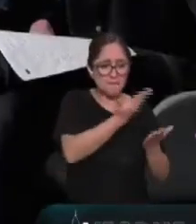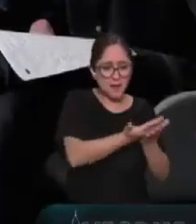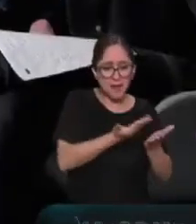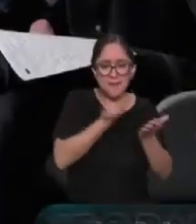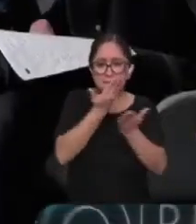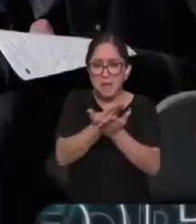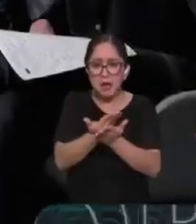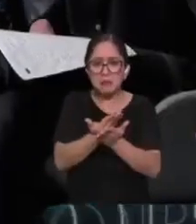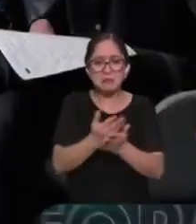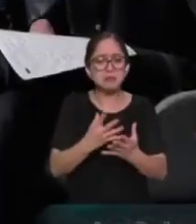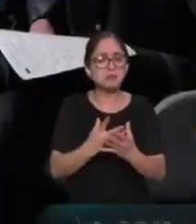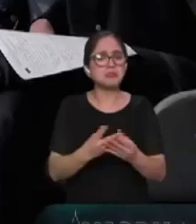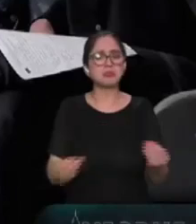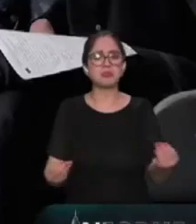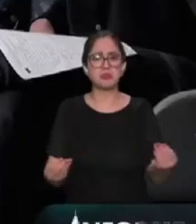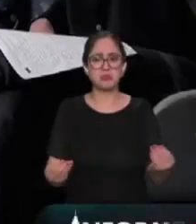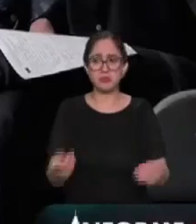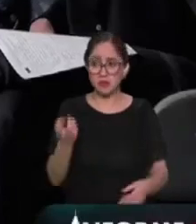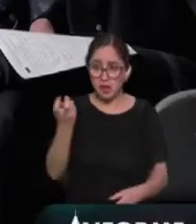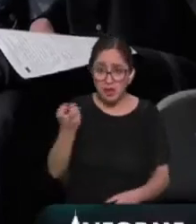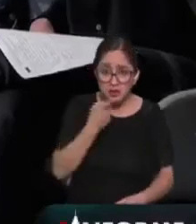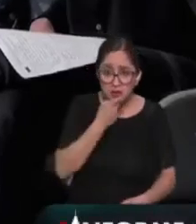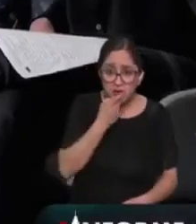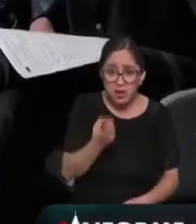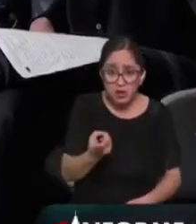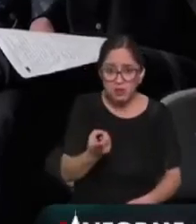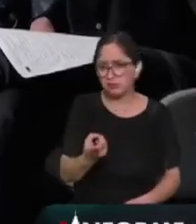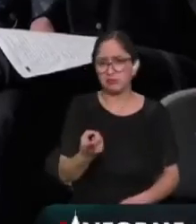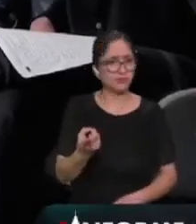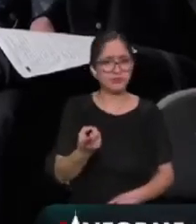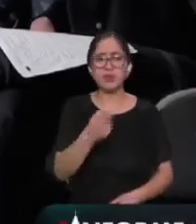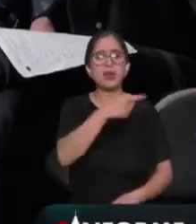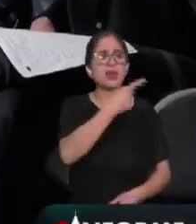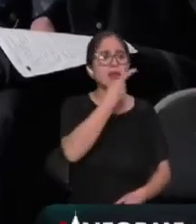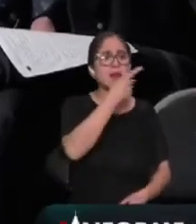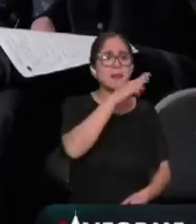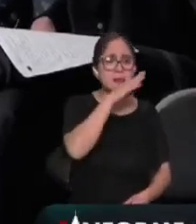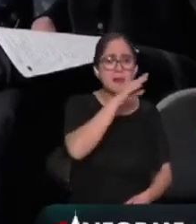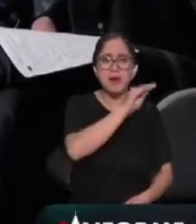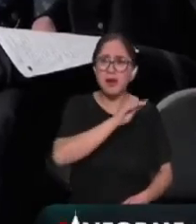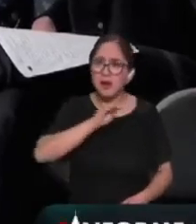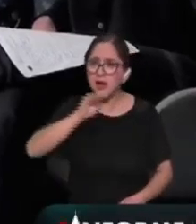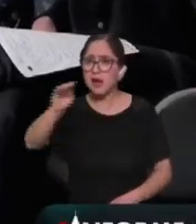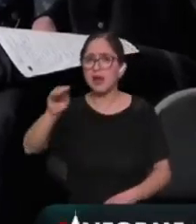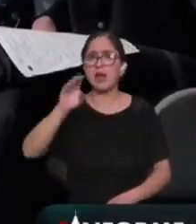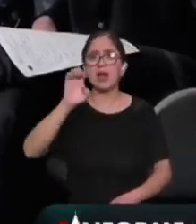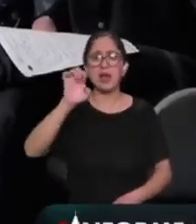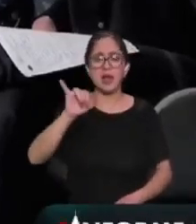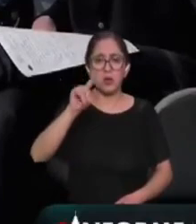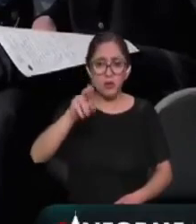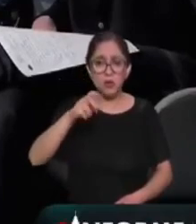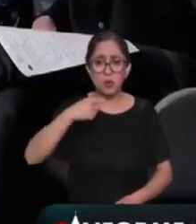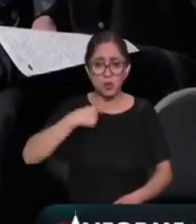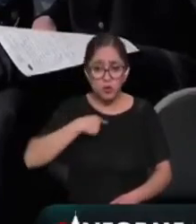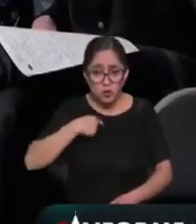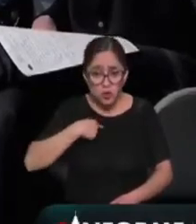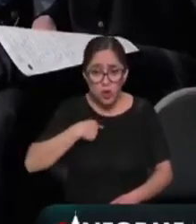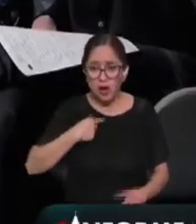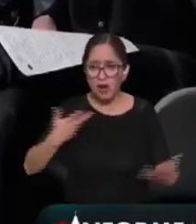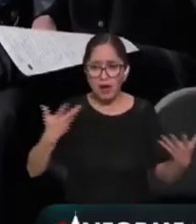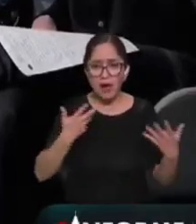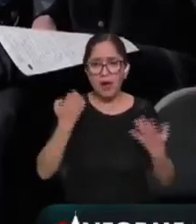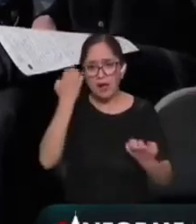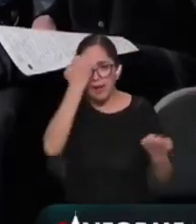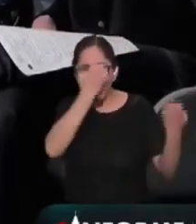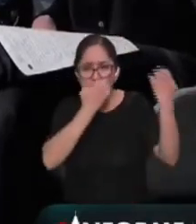nada. ¿Eso te dijeron? Dice, no, dile a tu madre que vaya con el ejecutivo que la atendió. Yo hice esa valorización. Vaya, a